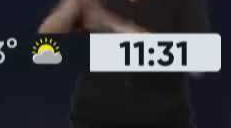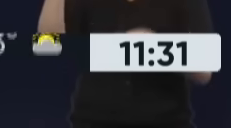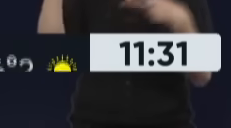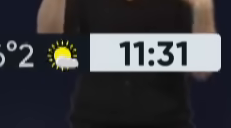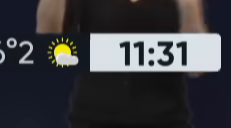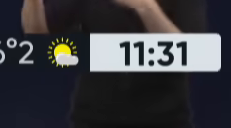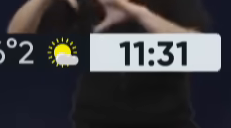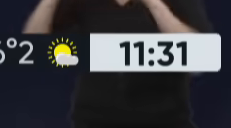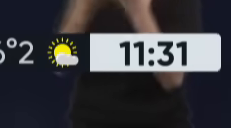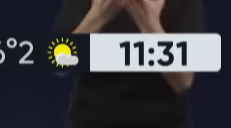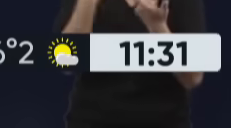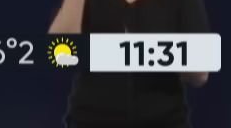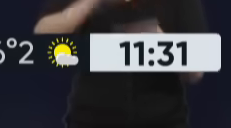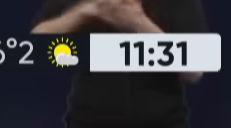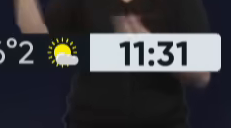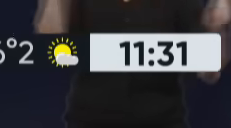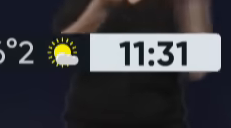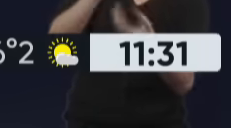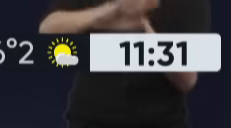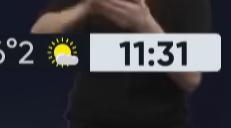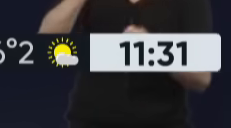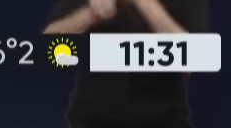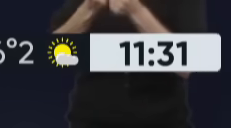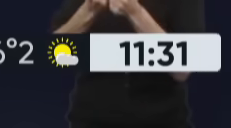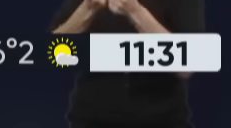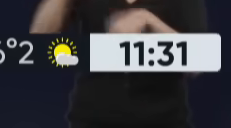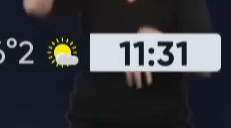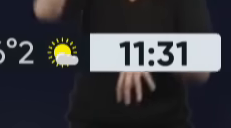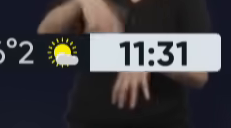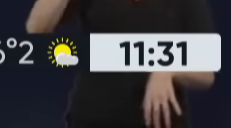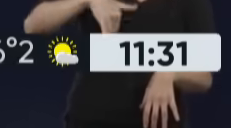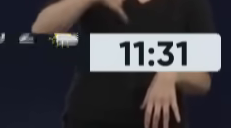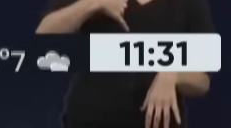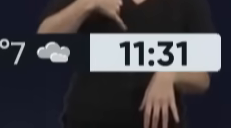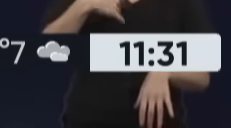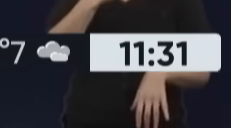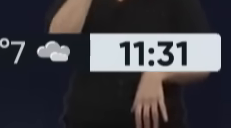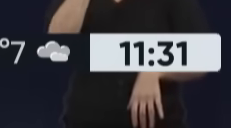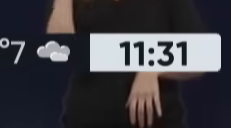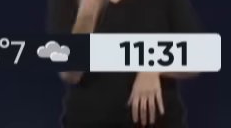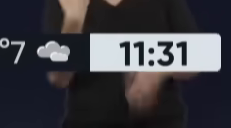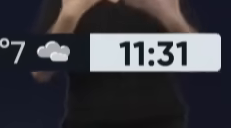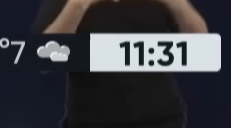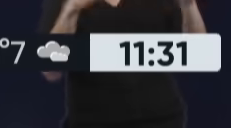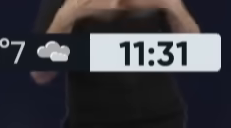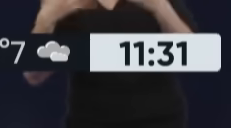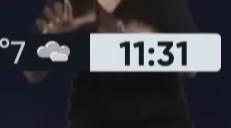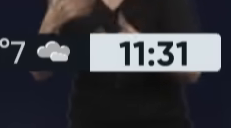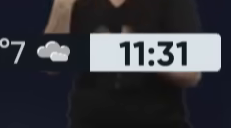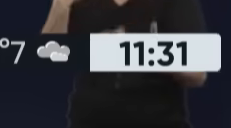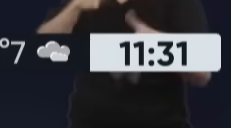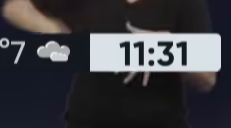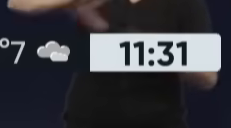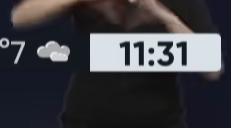y se abrieron nuevas rutas aéreas. Como siempre decimos, menos trabas en el sector aeronáutico, más libertad para